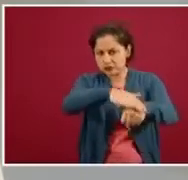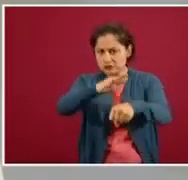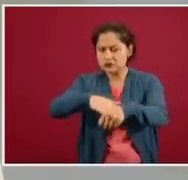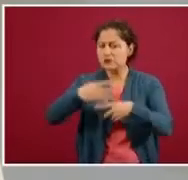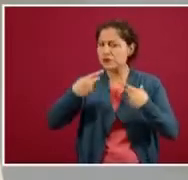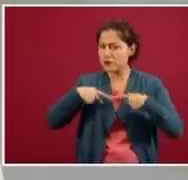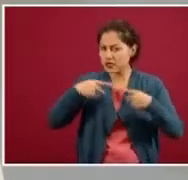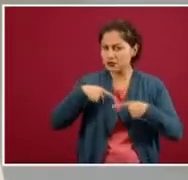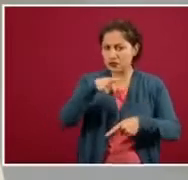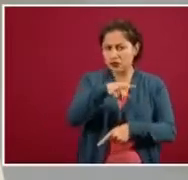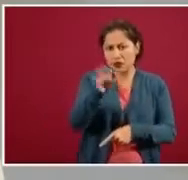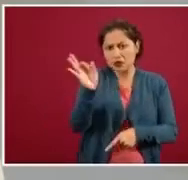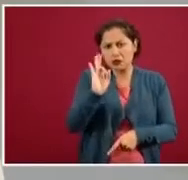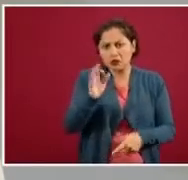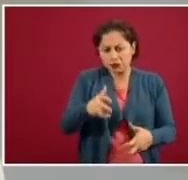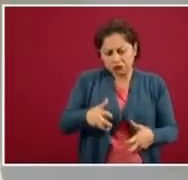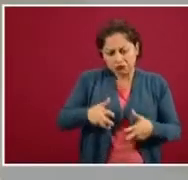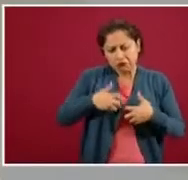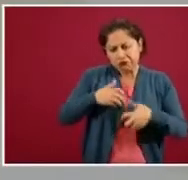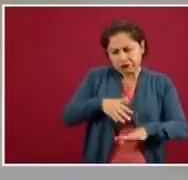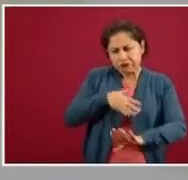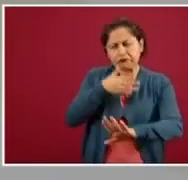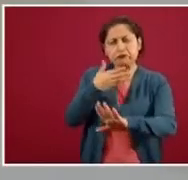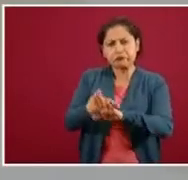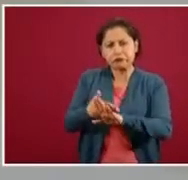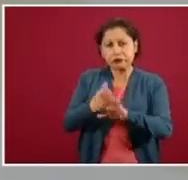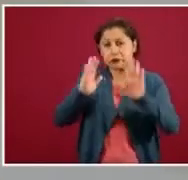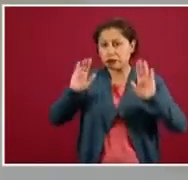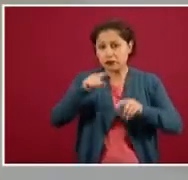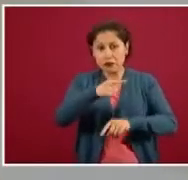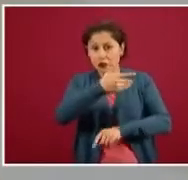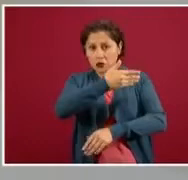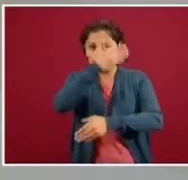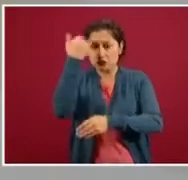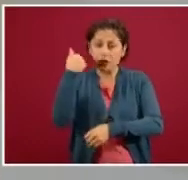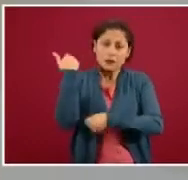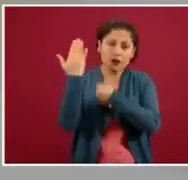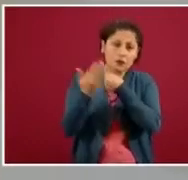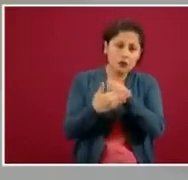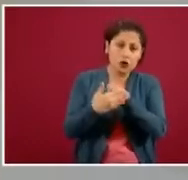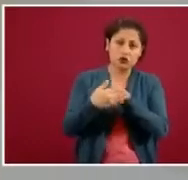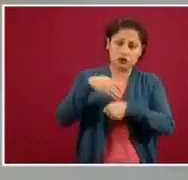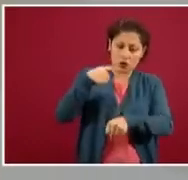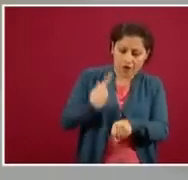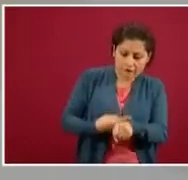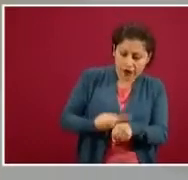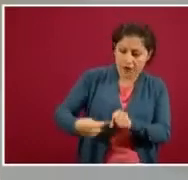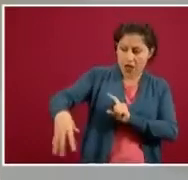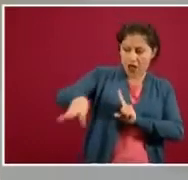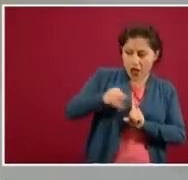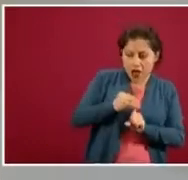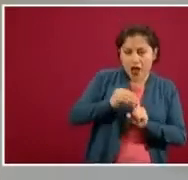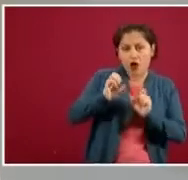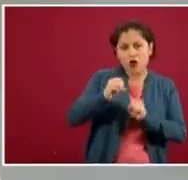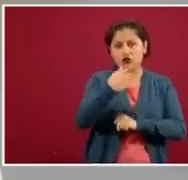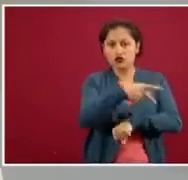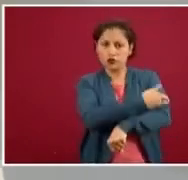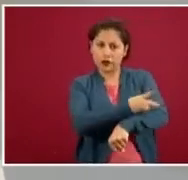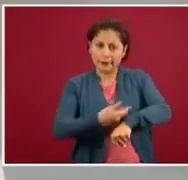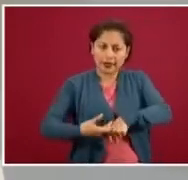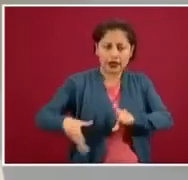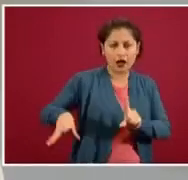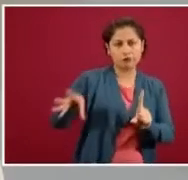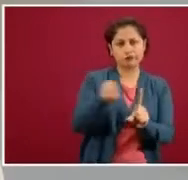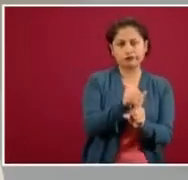puede ser que sea la próxima persona que padezca la enfermedad o que tenga un familiar directo que padezca la enfermedad. Entonces, aunque